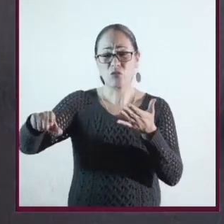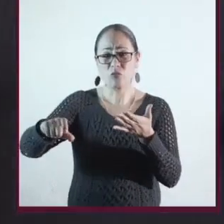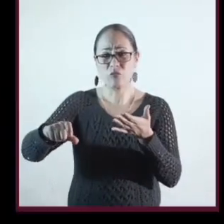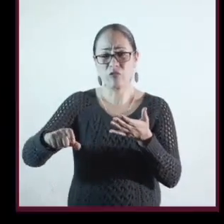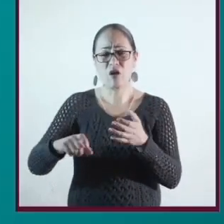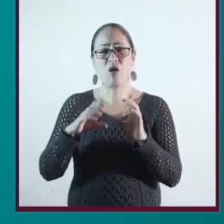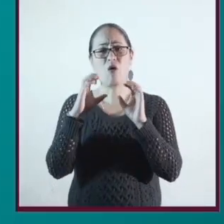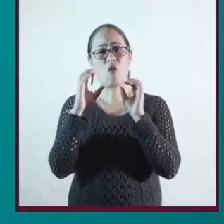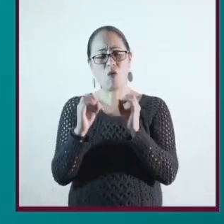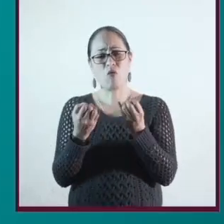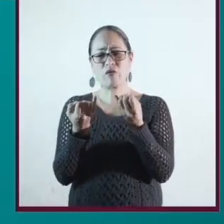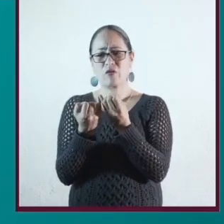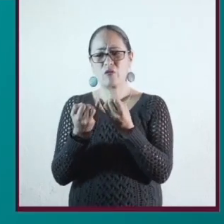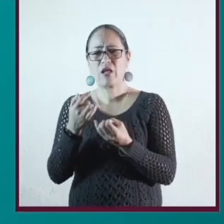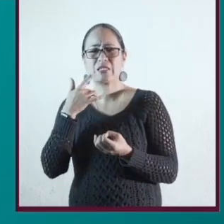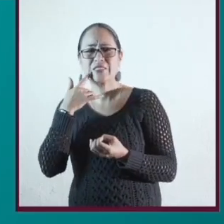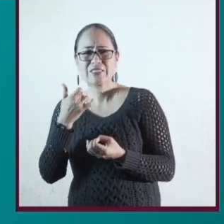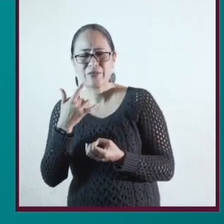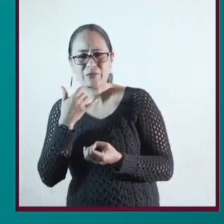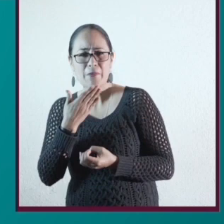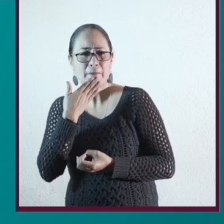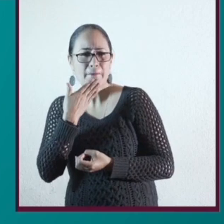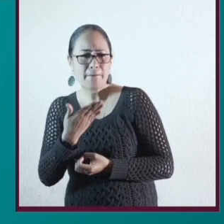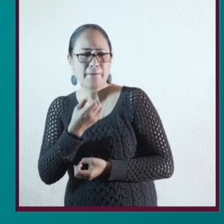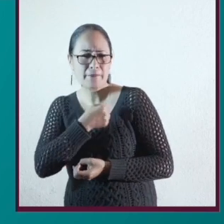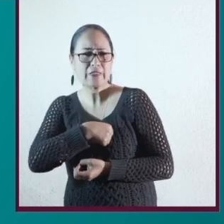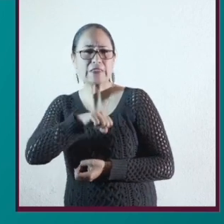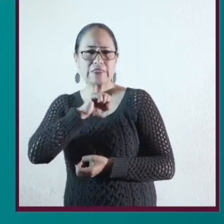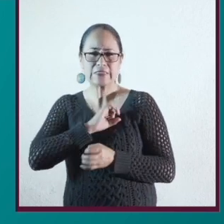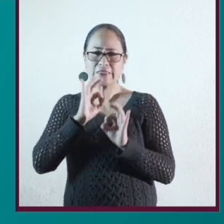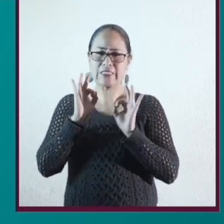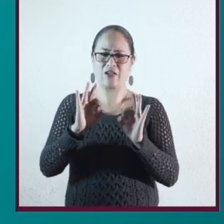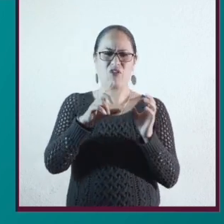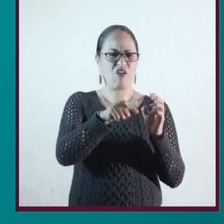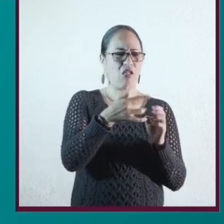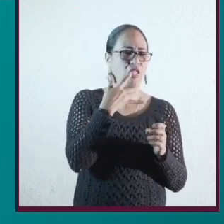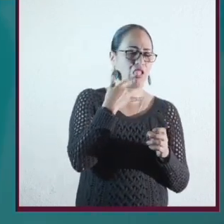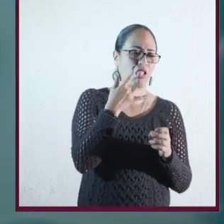entretenimiento vacío? Comenta en nuestras redes sociales. Tu opinión es